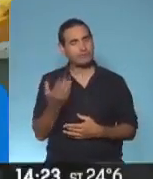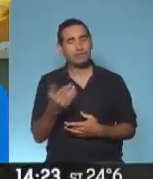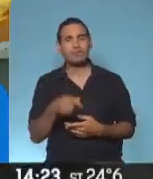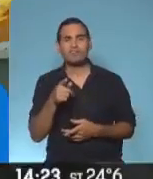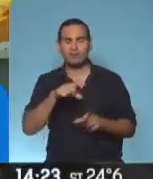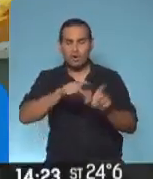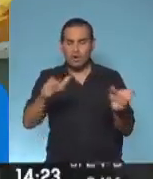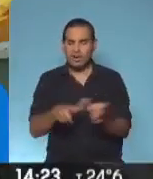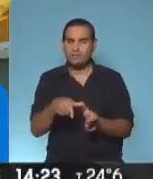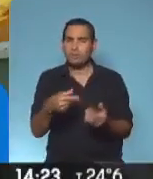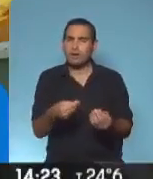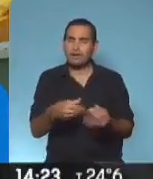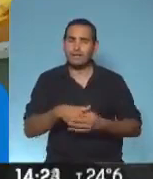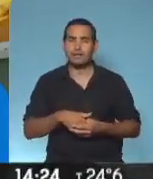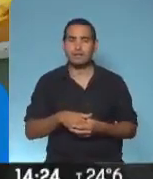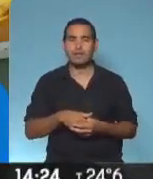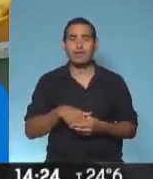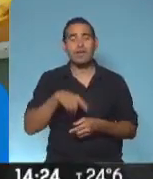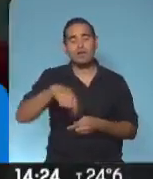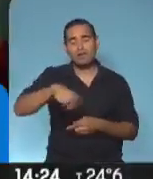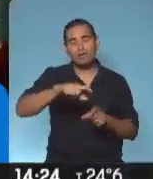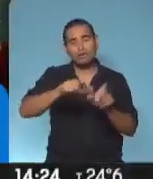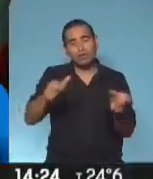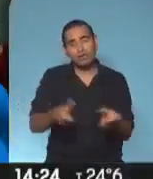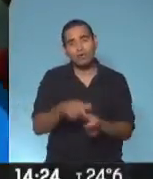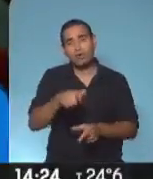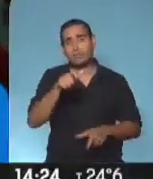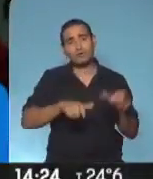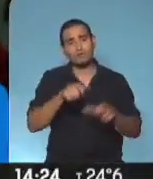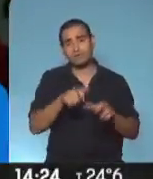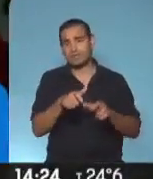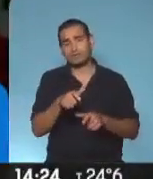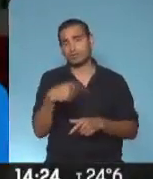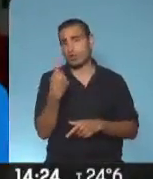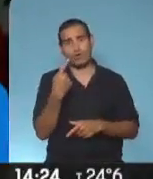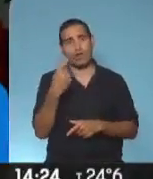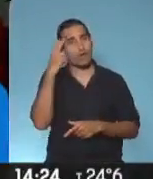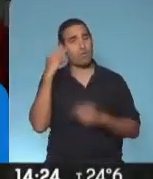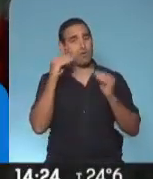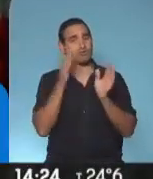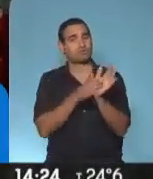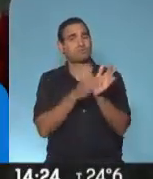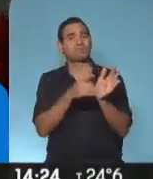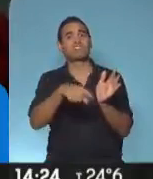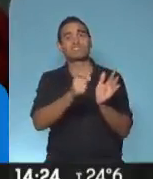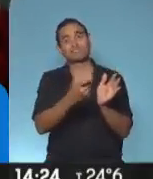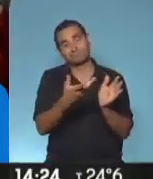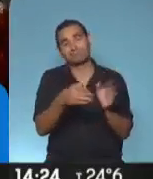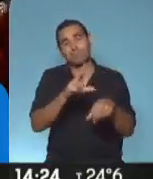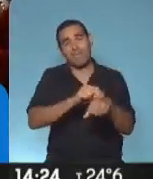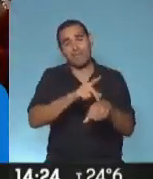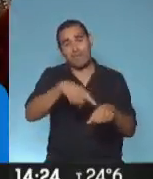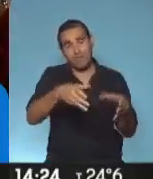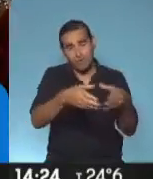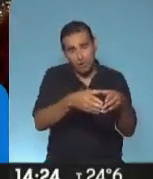roscas? Son para las personas que, bueno, que todos los argentinos aplaudimos a las 9 de la noche, que son los médicos,